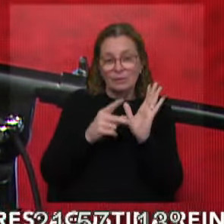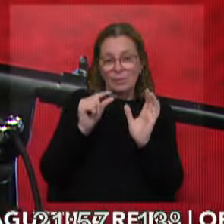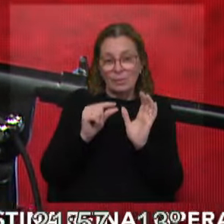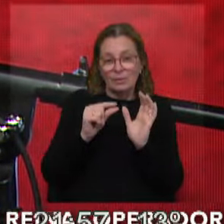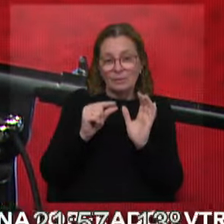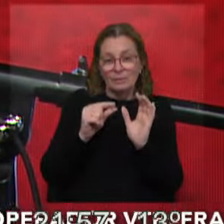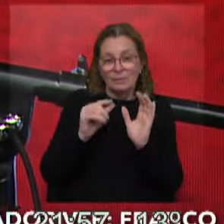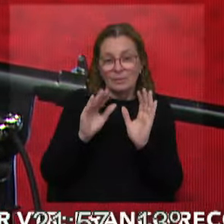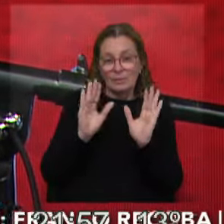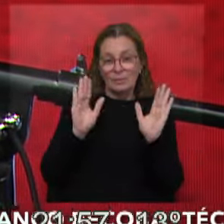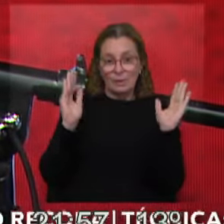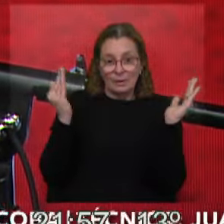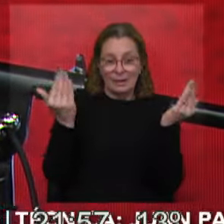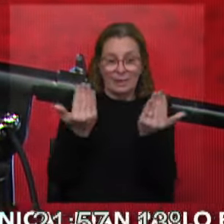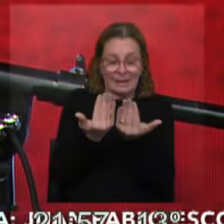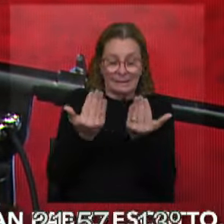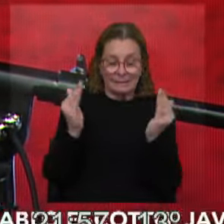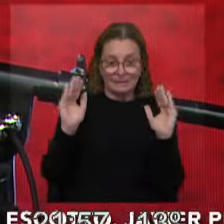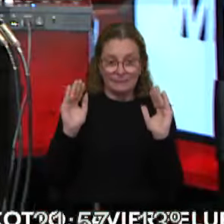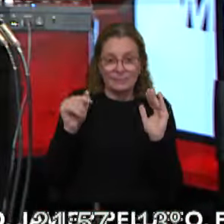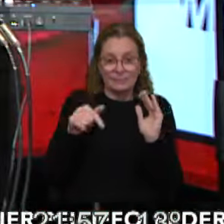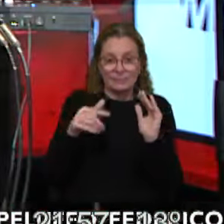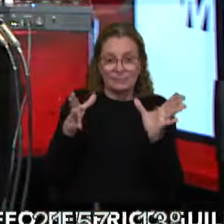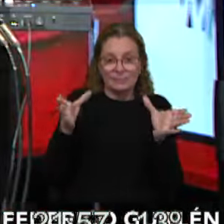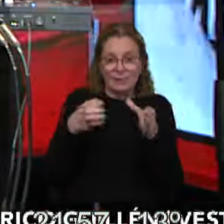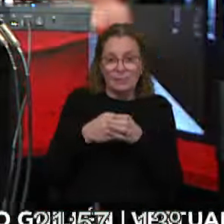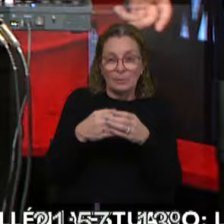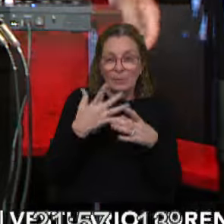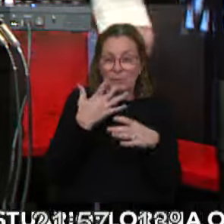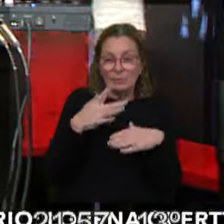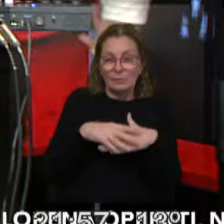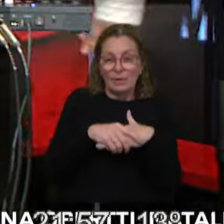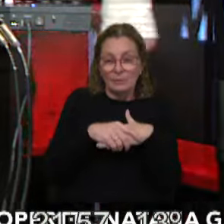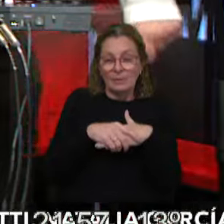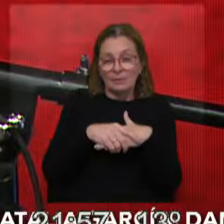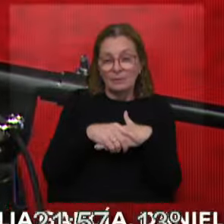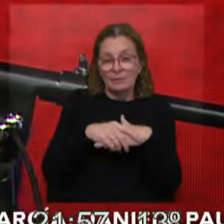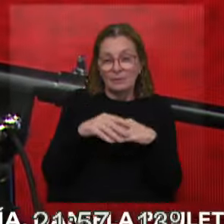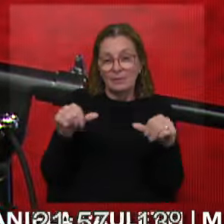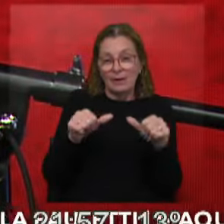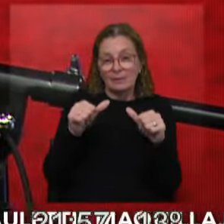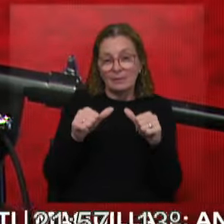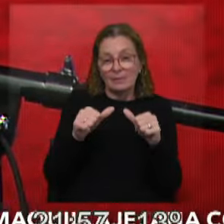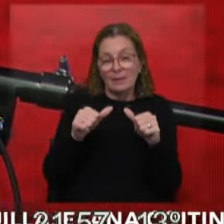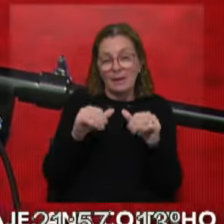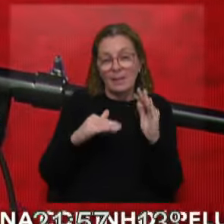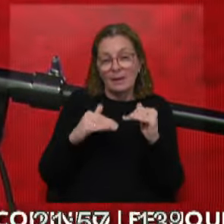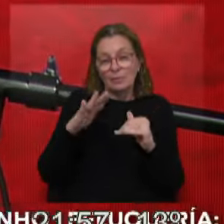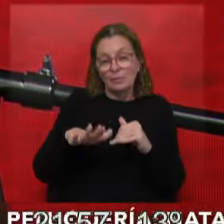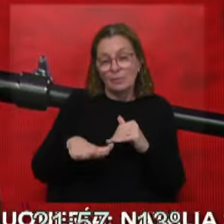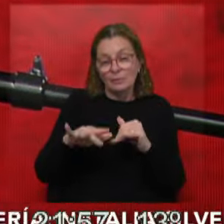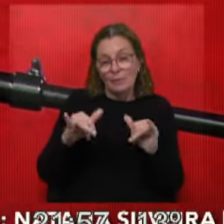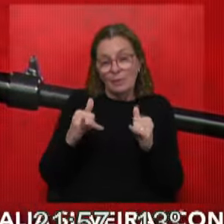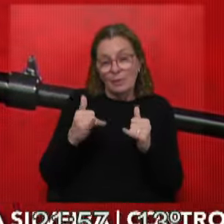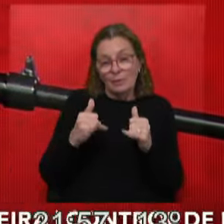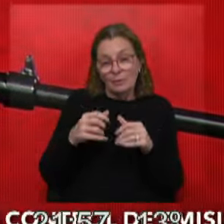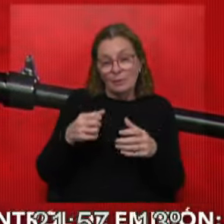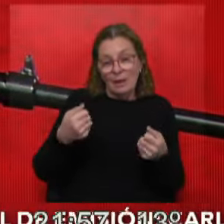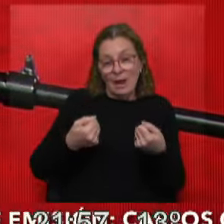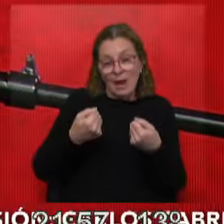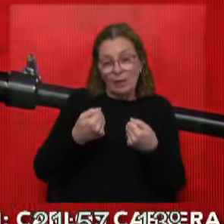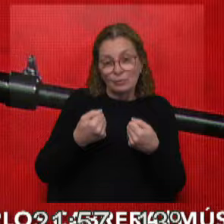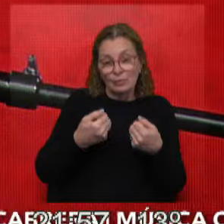quedaba encerrado en cuatro paredes. Y está, y este grupo hermoso de amigos que tenemos, porque nosotros en realidad lo que hacemos es, capaz que cuando éramos chiquitos jugábamos con los autitos, las